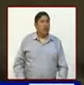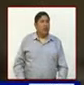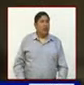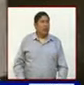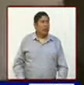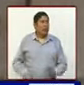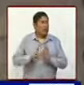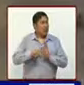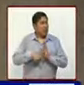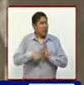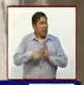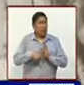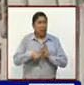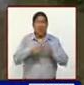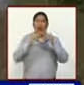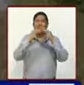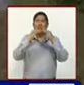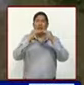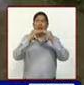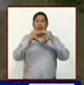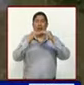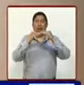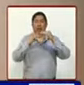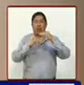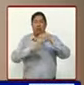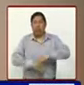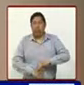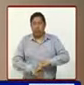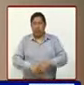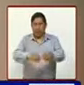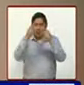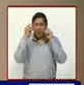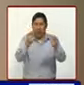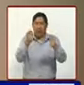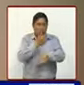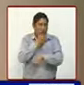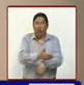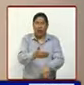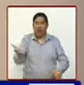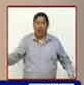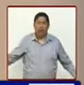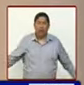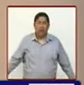Después de ahí se cayó la casita también, un segundo.